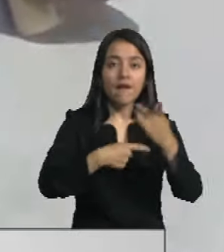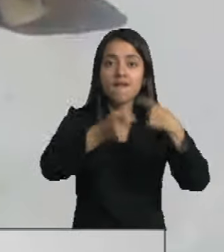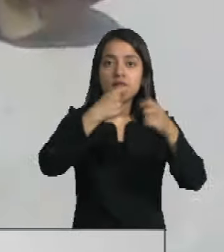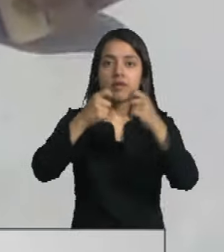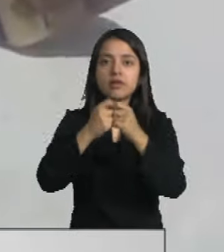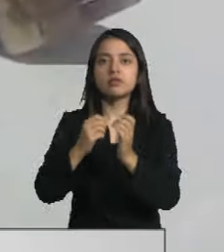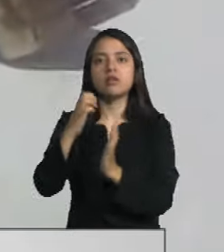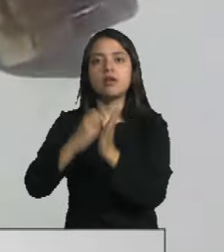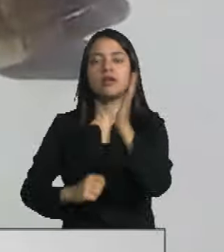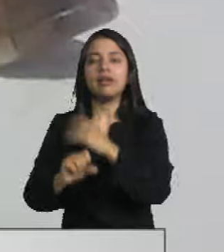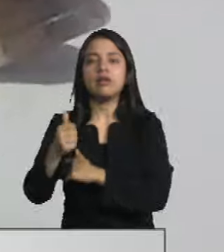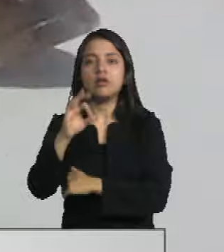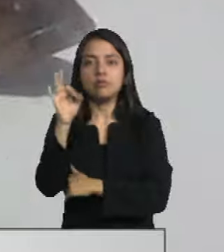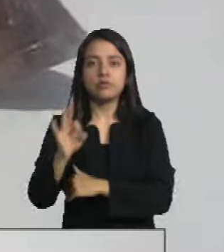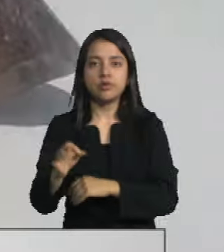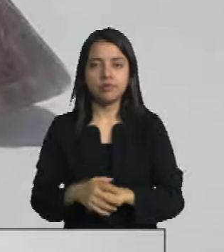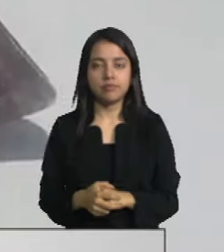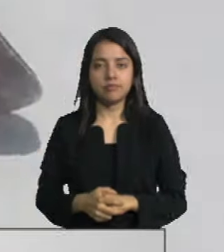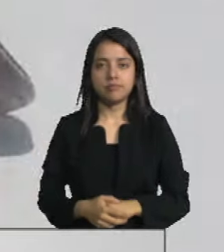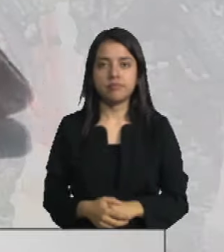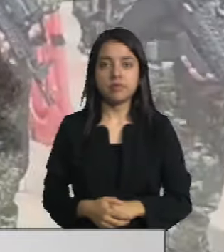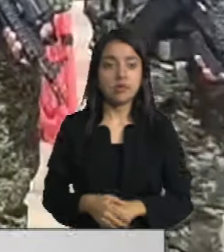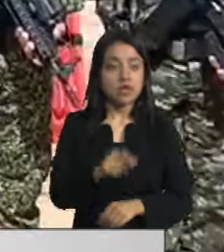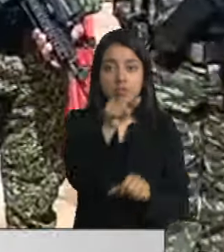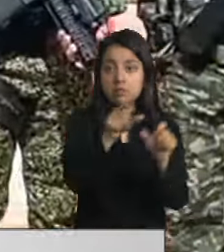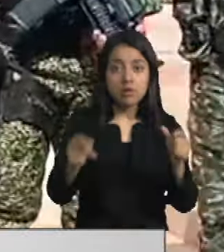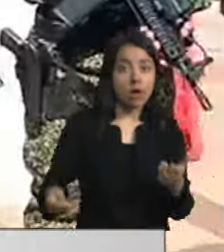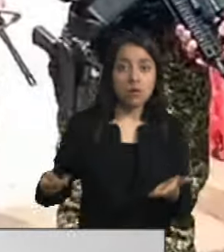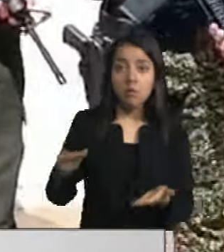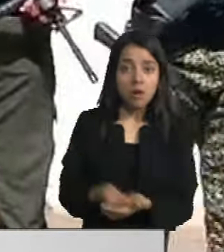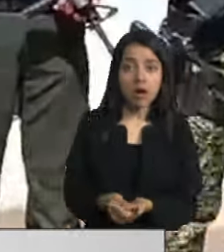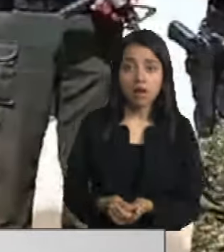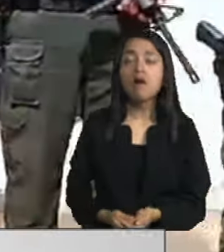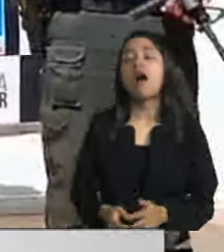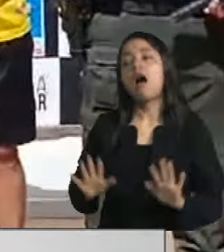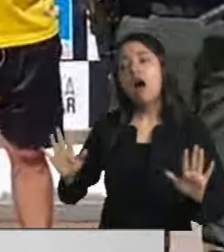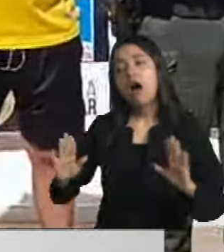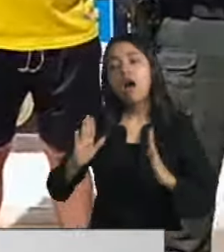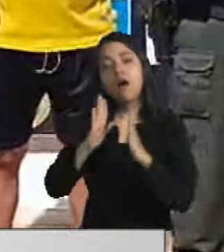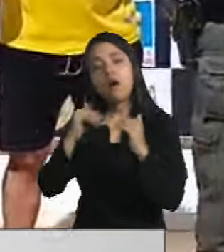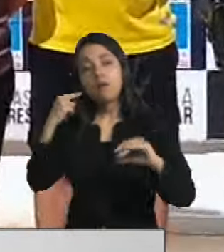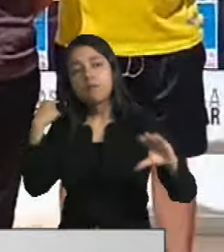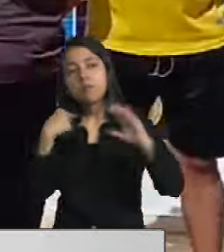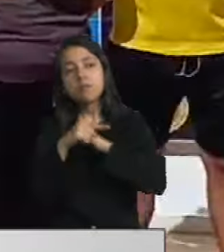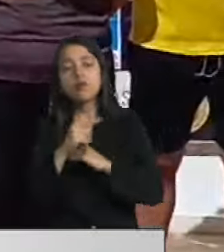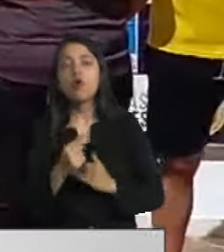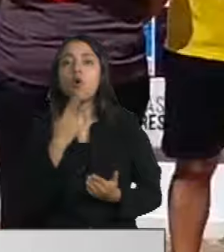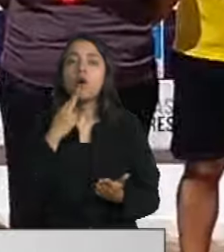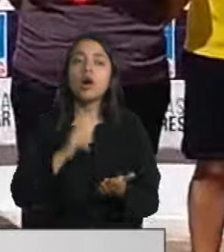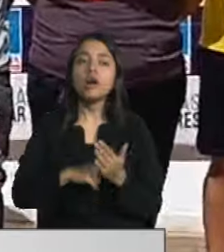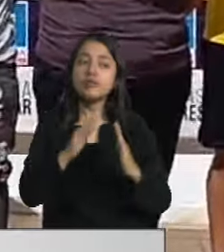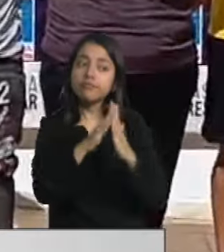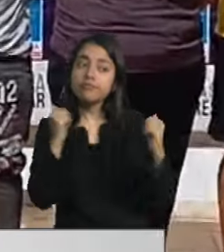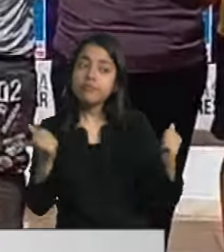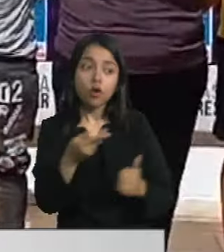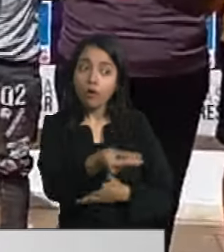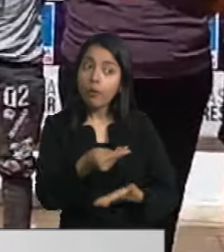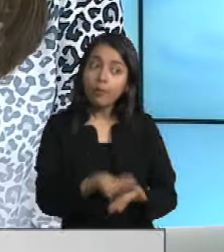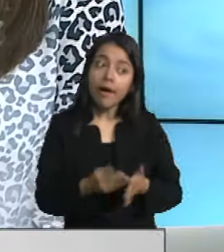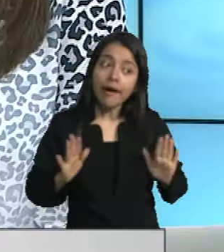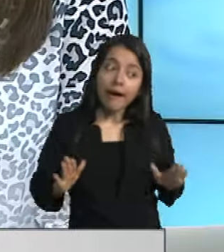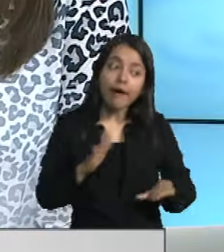cosechas. Las víctimas eran amenazadas de muerte a través de panfletos y manuscritos si se oponían a las